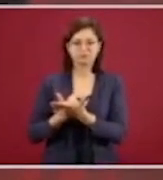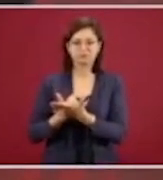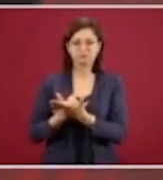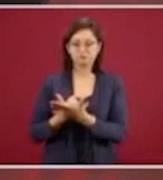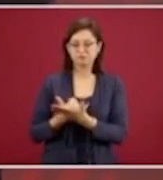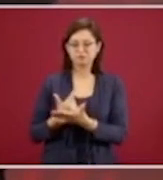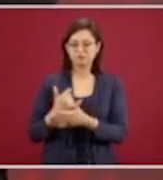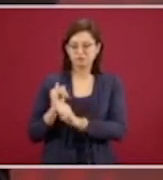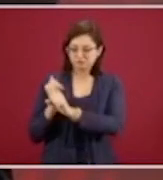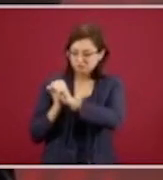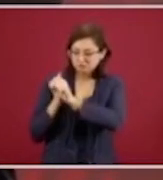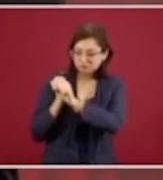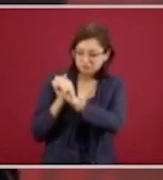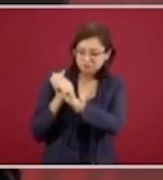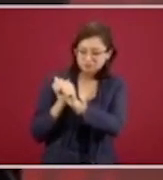para